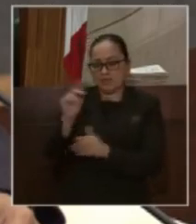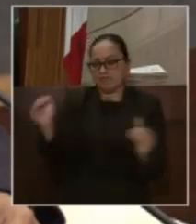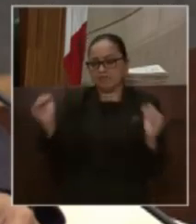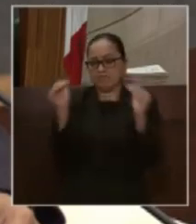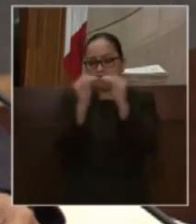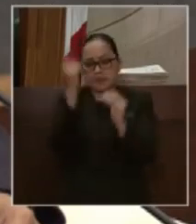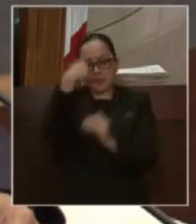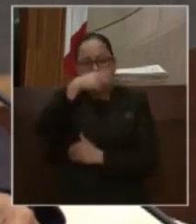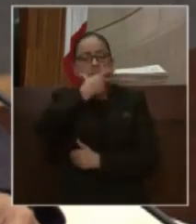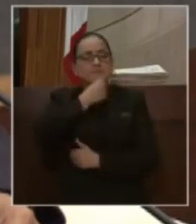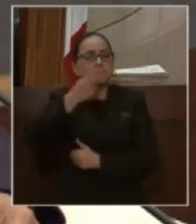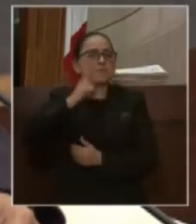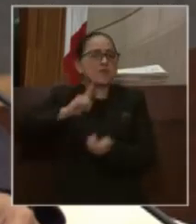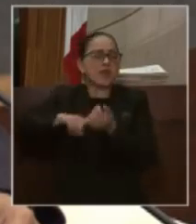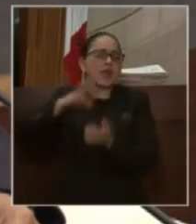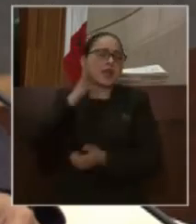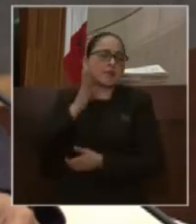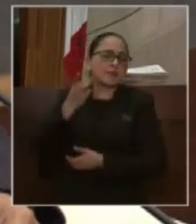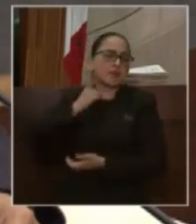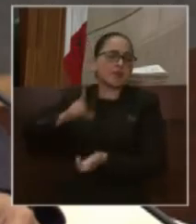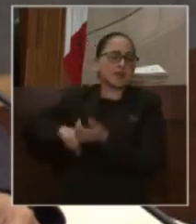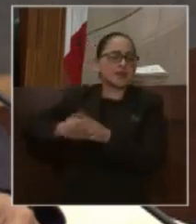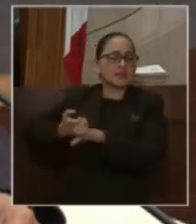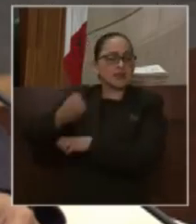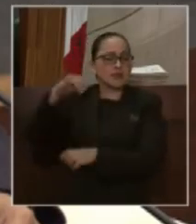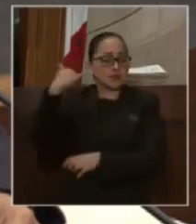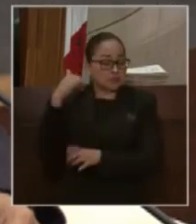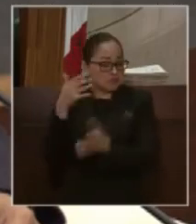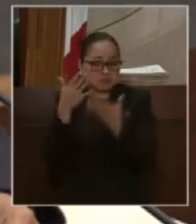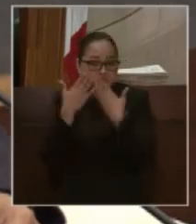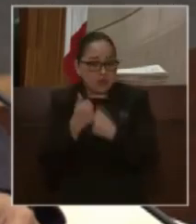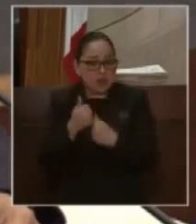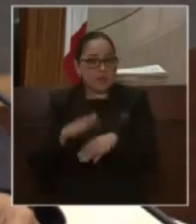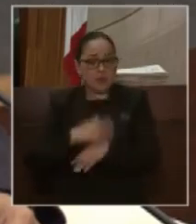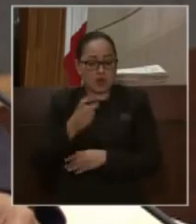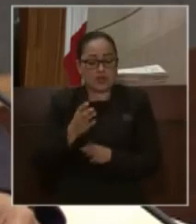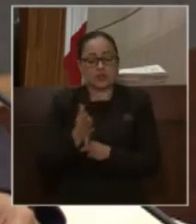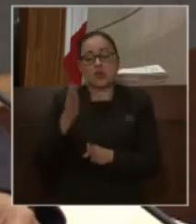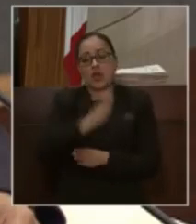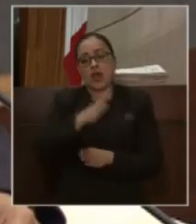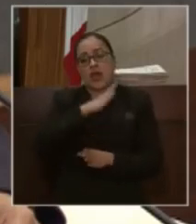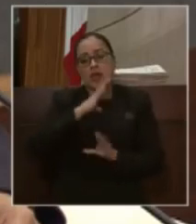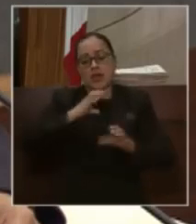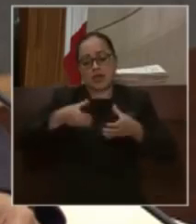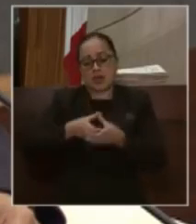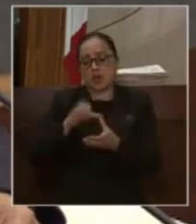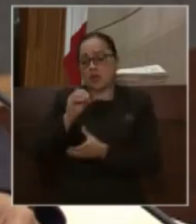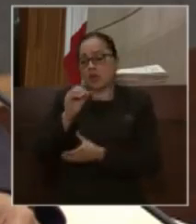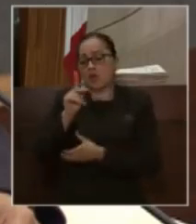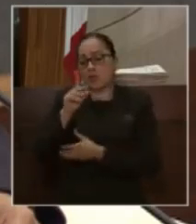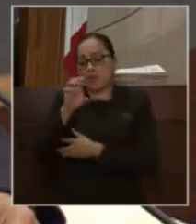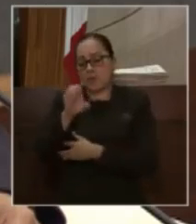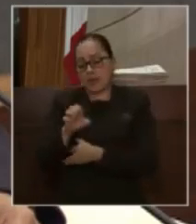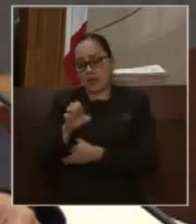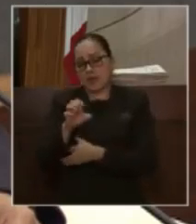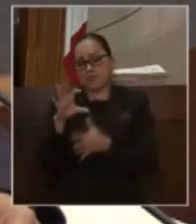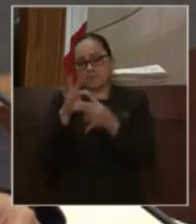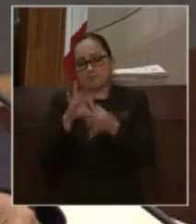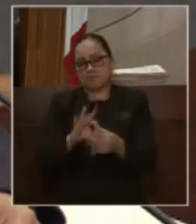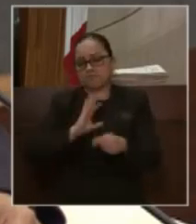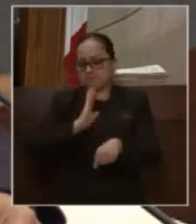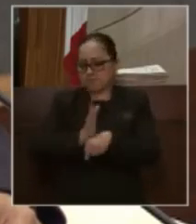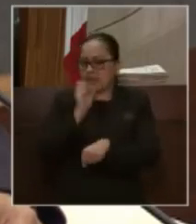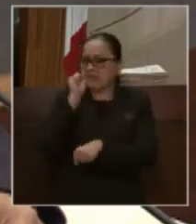proporcional para la integración del Congreso Estatal y confirmó la asignación realizada por el Consejo General del OPLE de dicha entidad, quien aplicó la